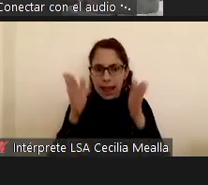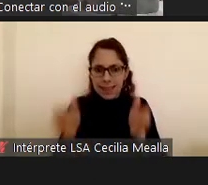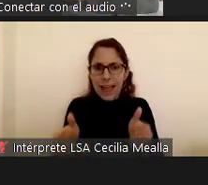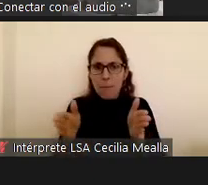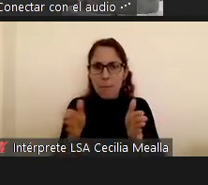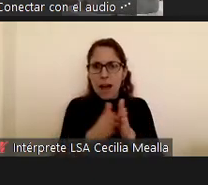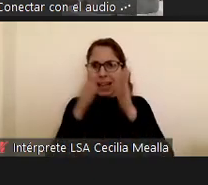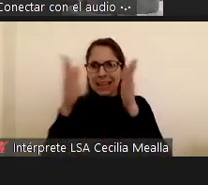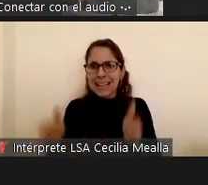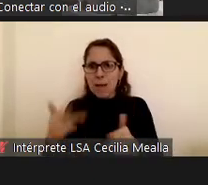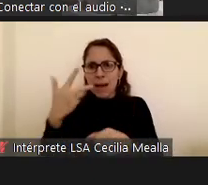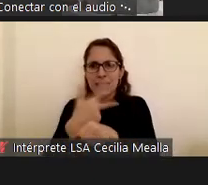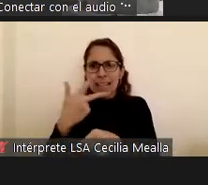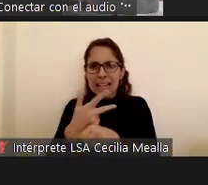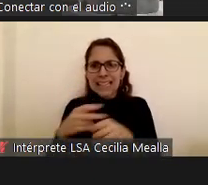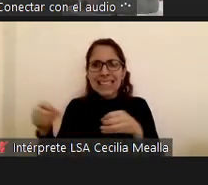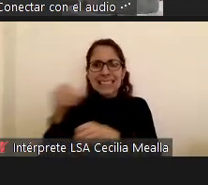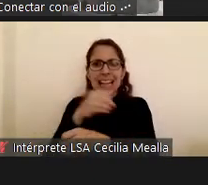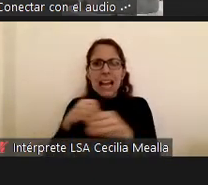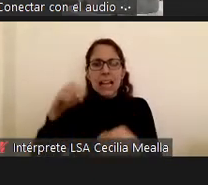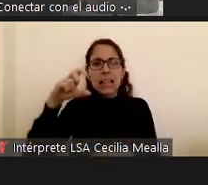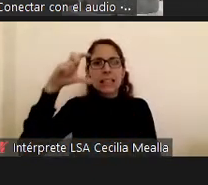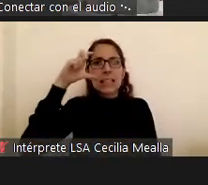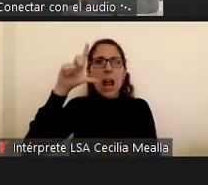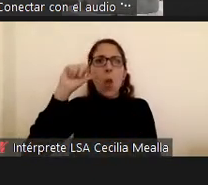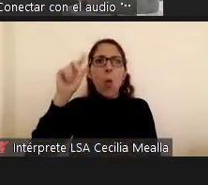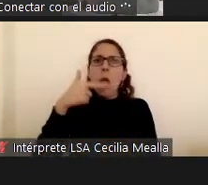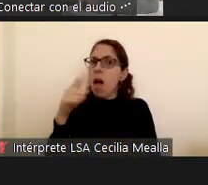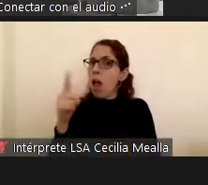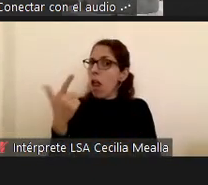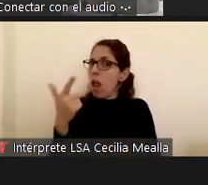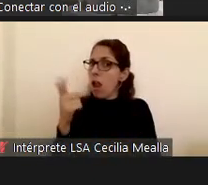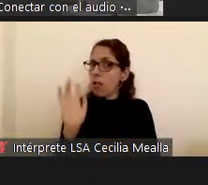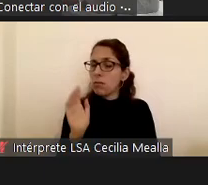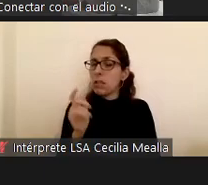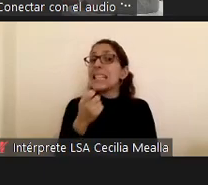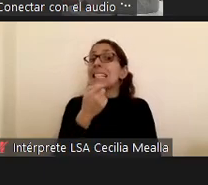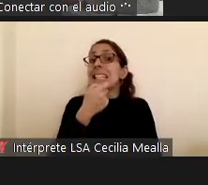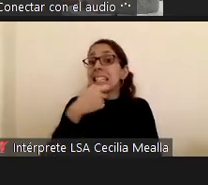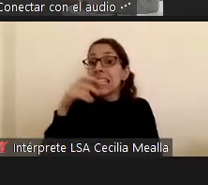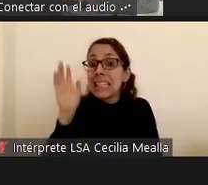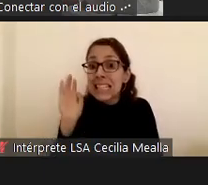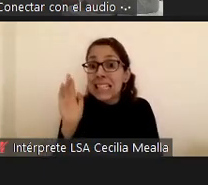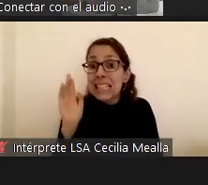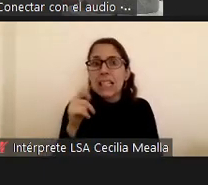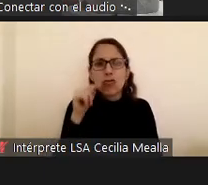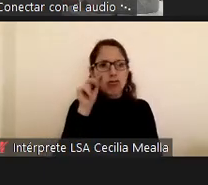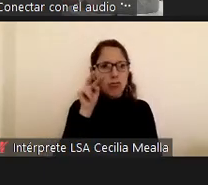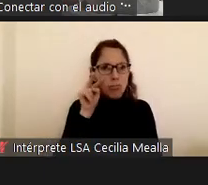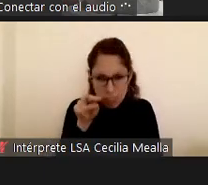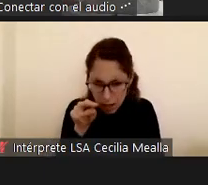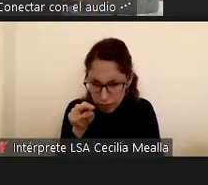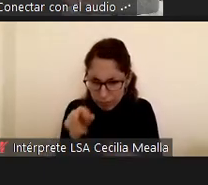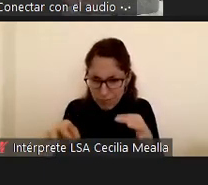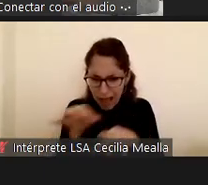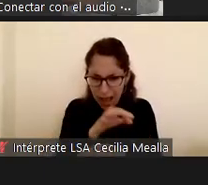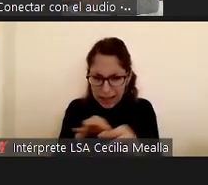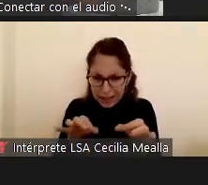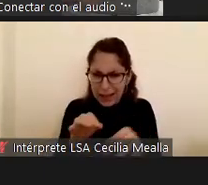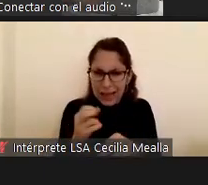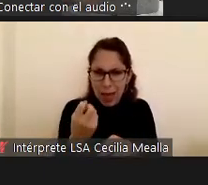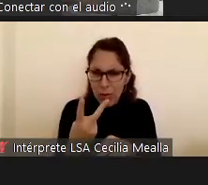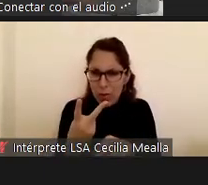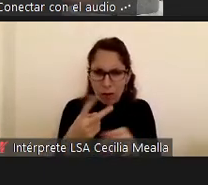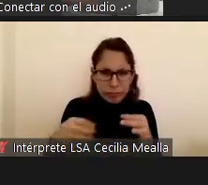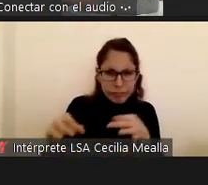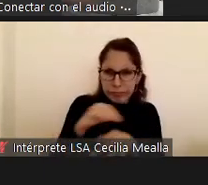si la muestra, por ejemplo, es normalmente estéril y yo aíslo dos bacterias, es que se me contaminó, porque yo tendría que encontrar